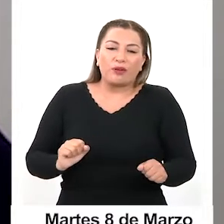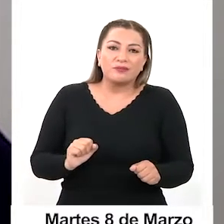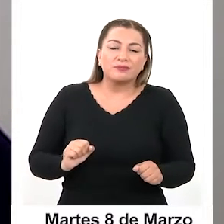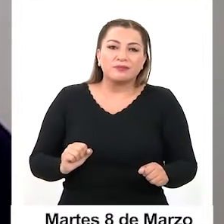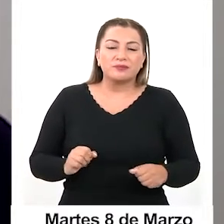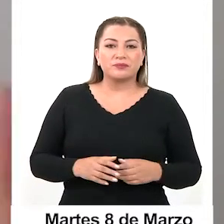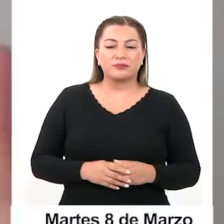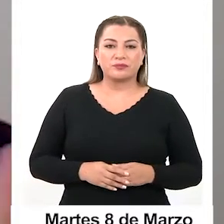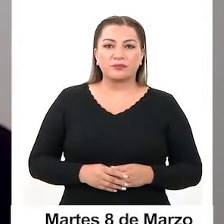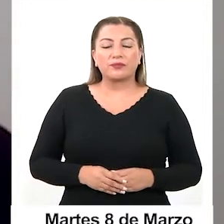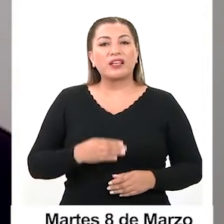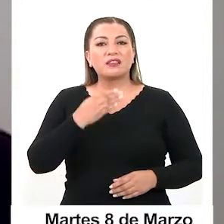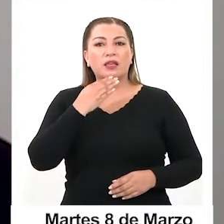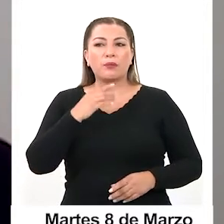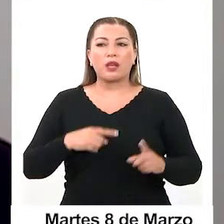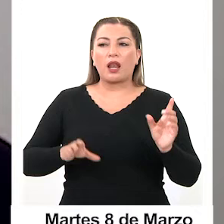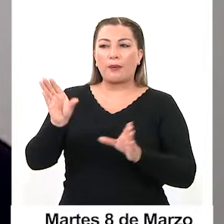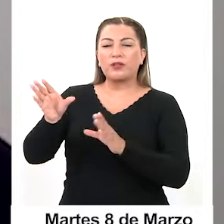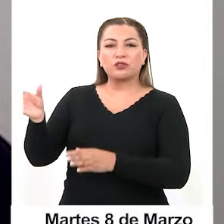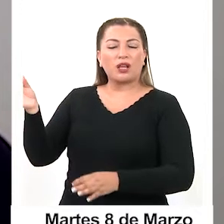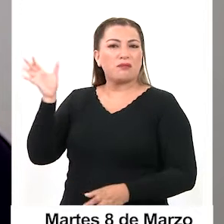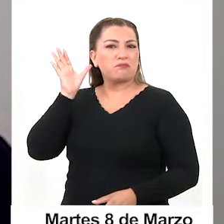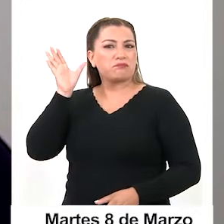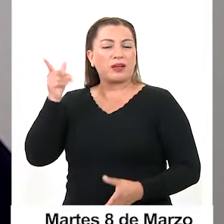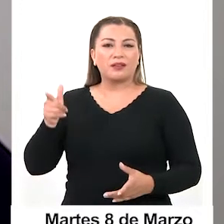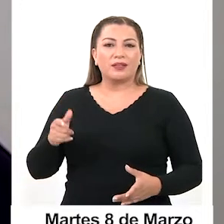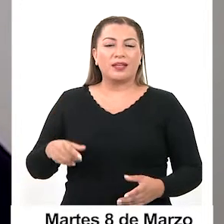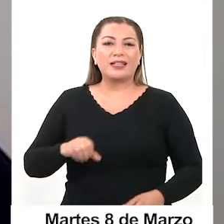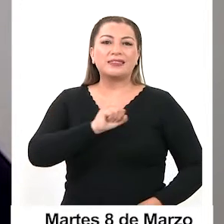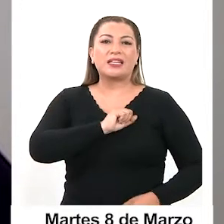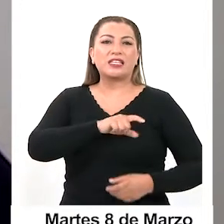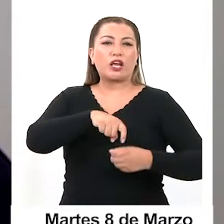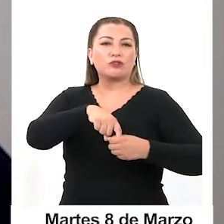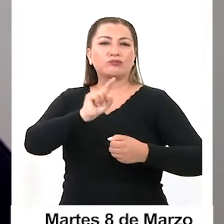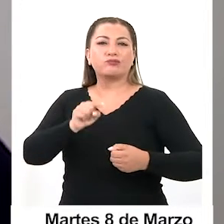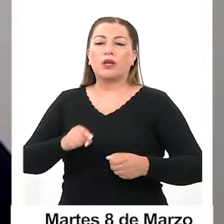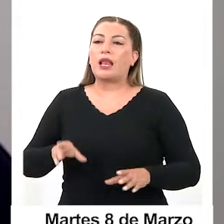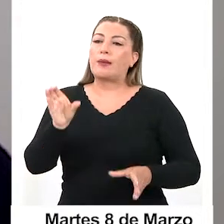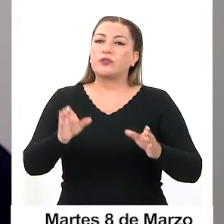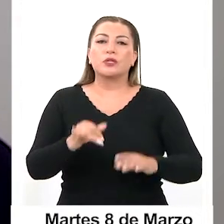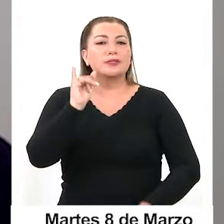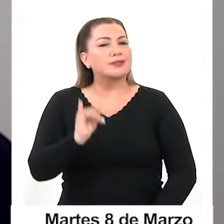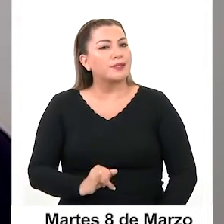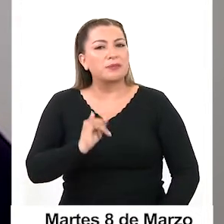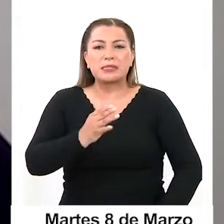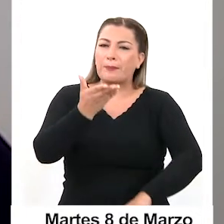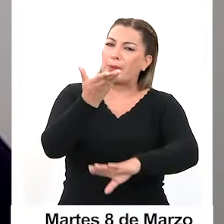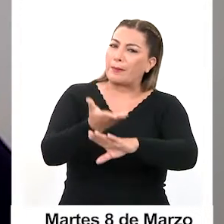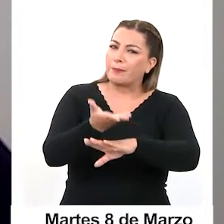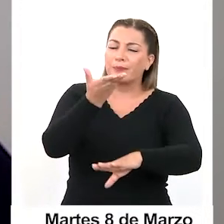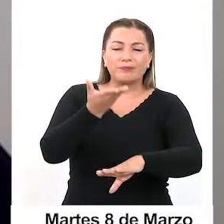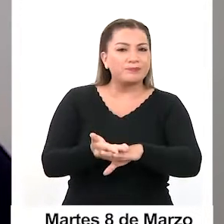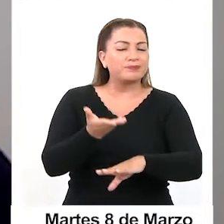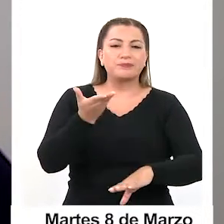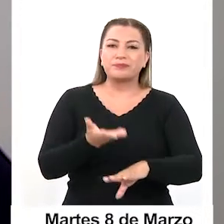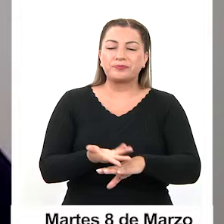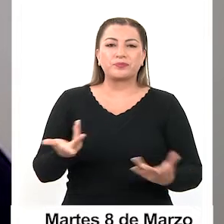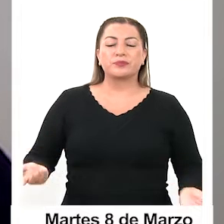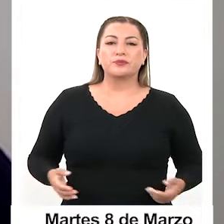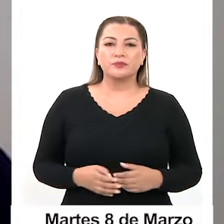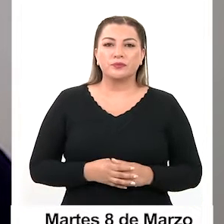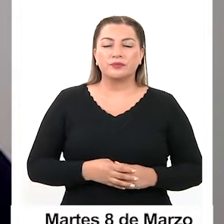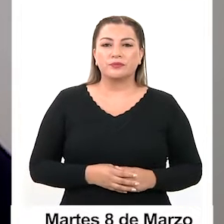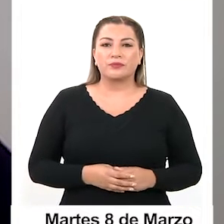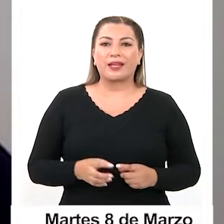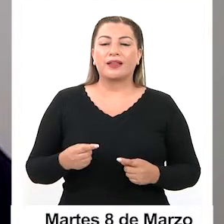lo pone. Bueno, también escuchamos mucho de descentralización, es una demanda muy, muy, muy grande. La gente quiere que